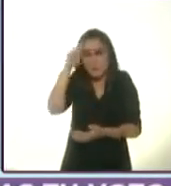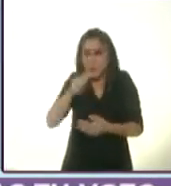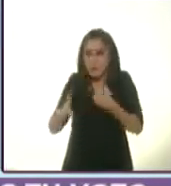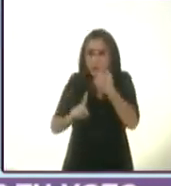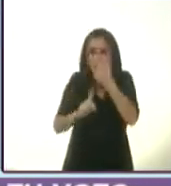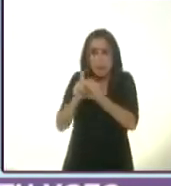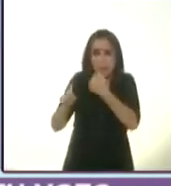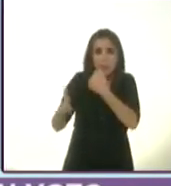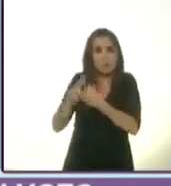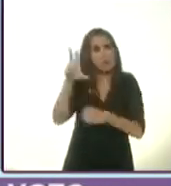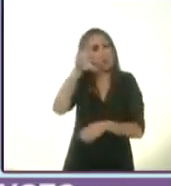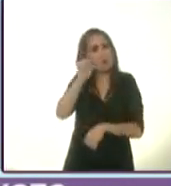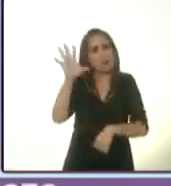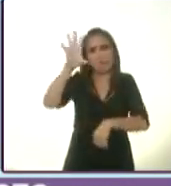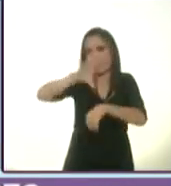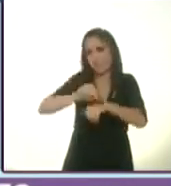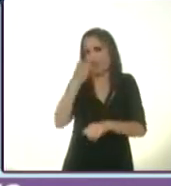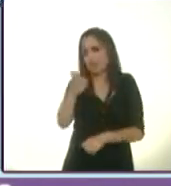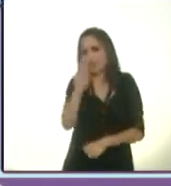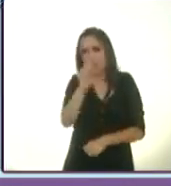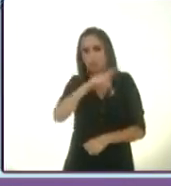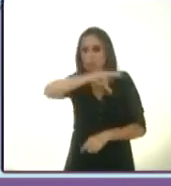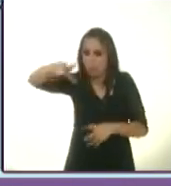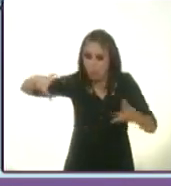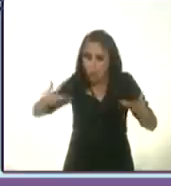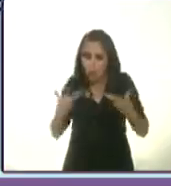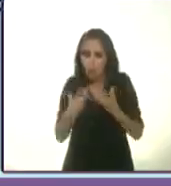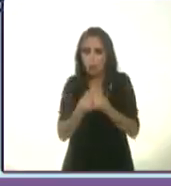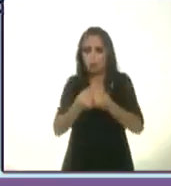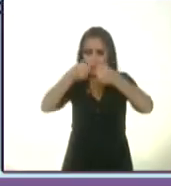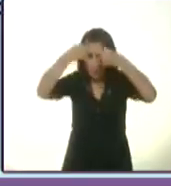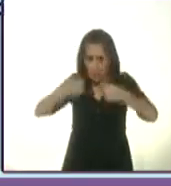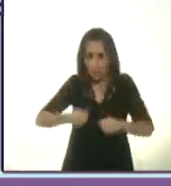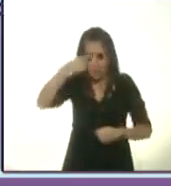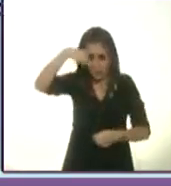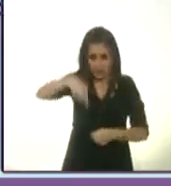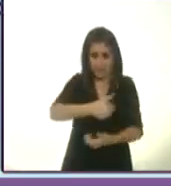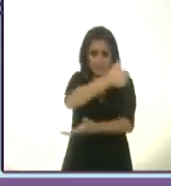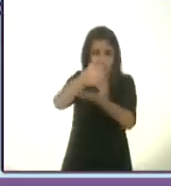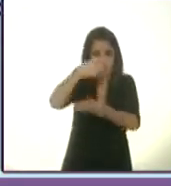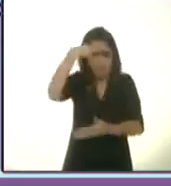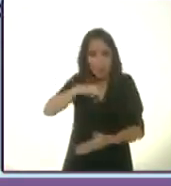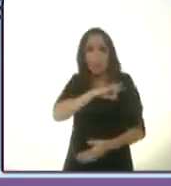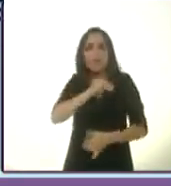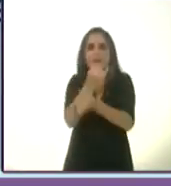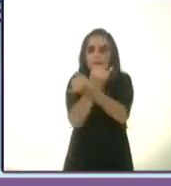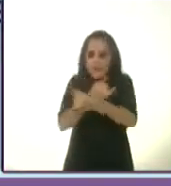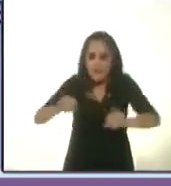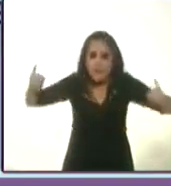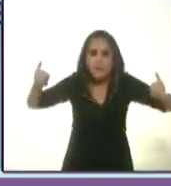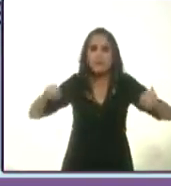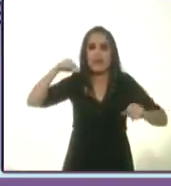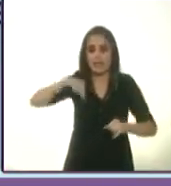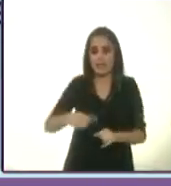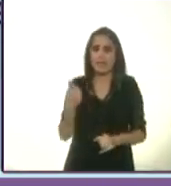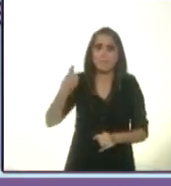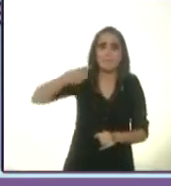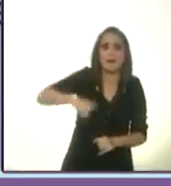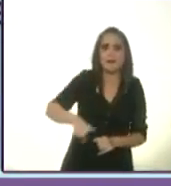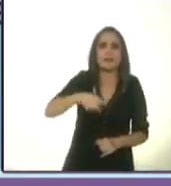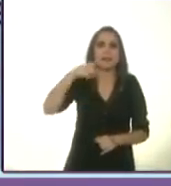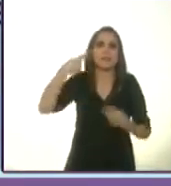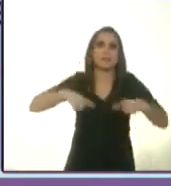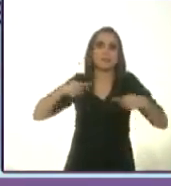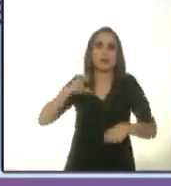no lo podemos permitir vayamos juntos a garantizar que esta ciudad siga siendo independiente y que aquí mandemos los chilangos